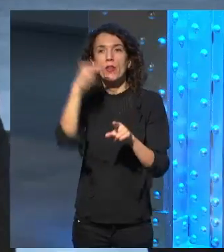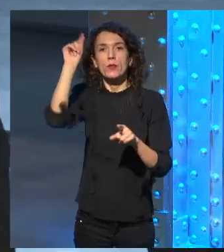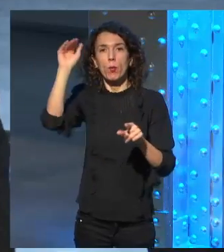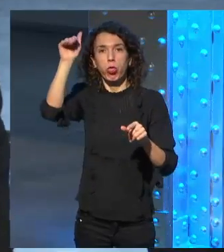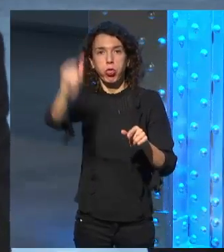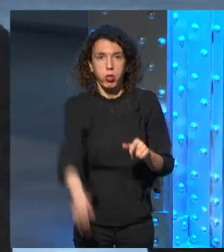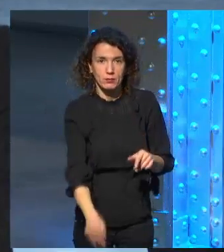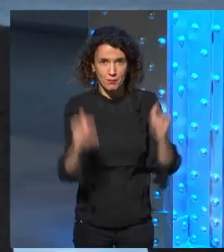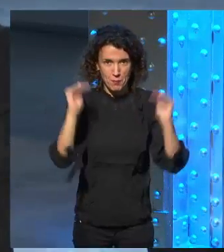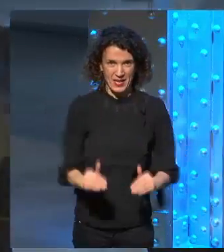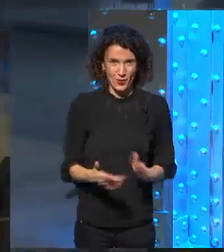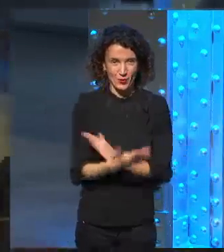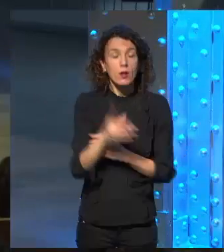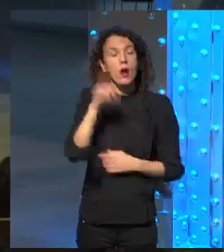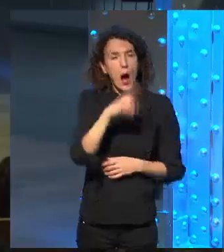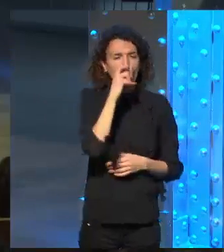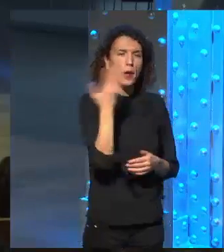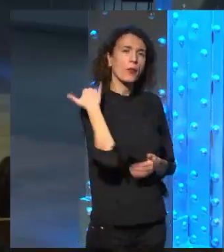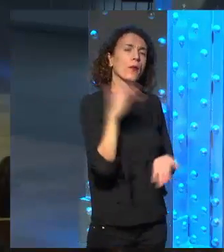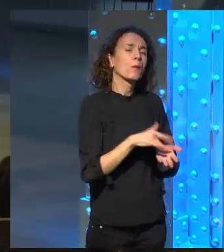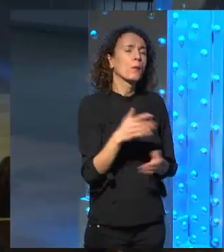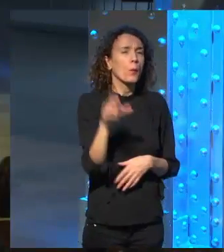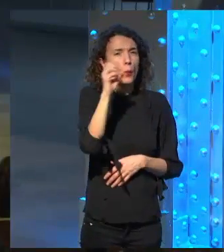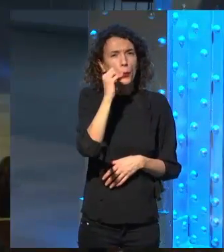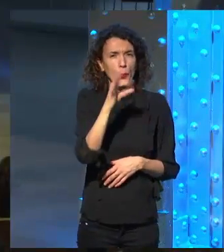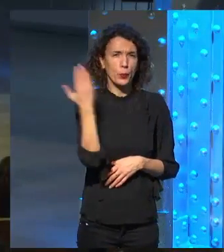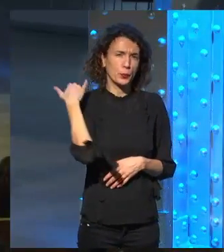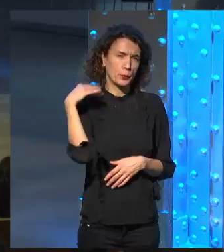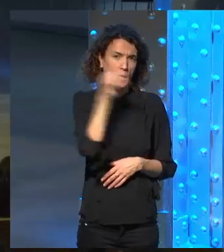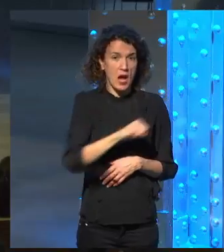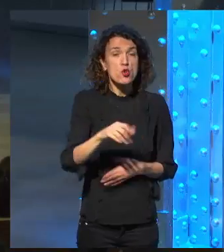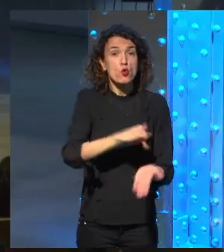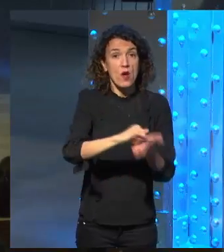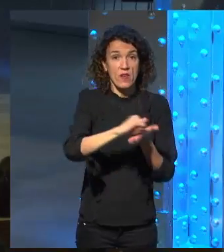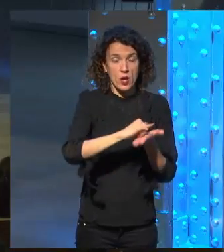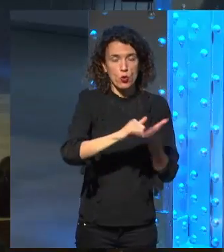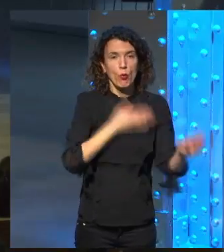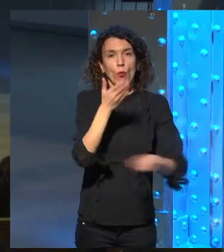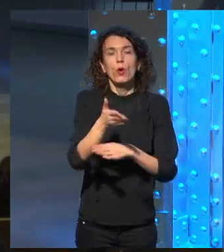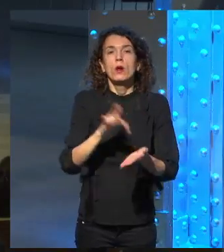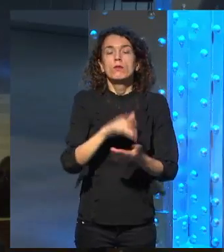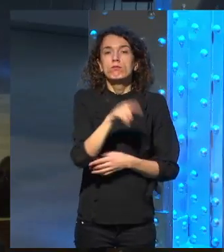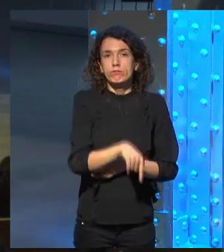final. Fíjate que eso me recuerda, hace bastante años, en Nueva York, fui a